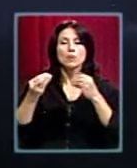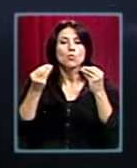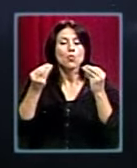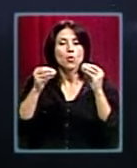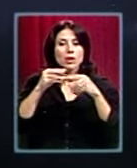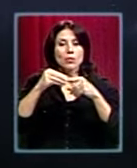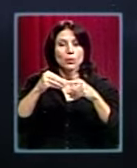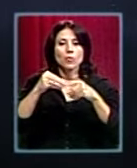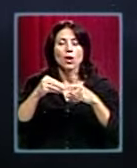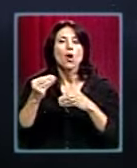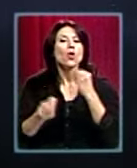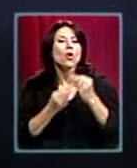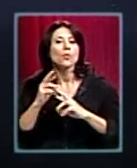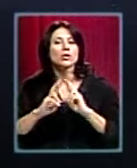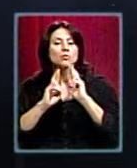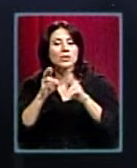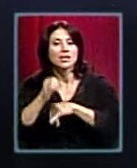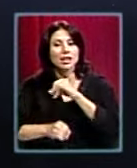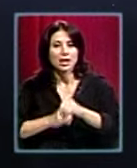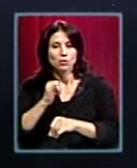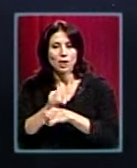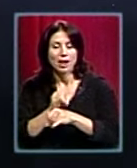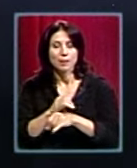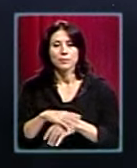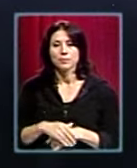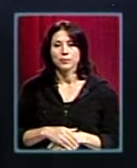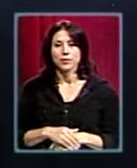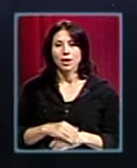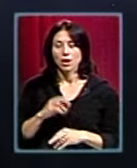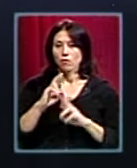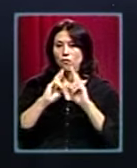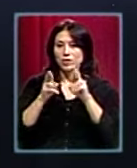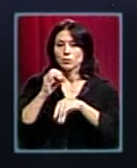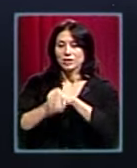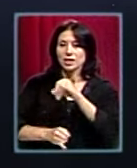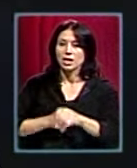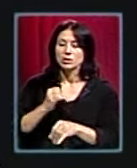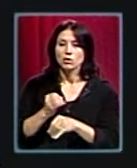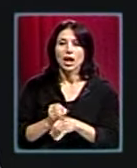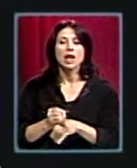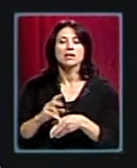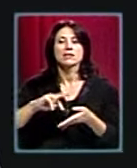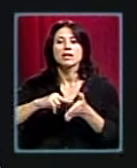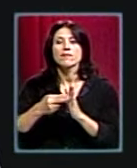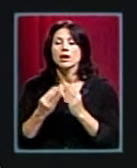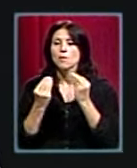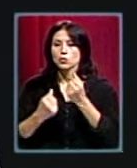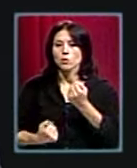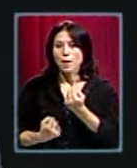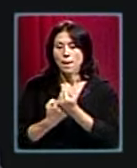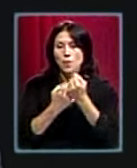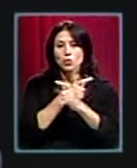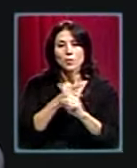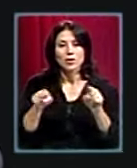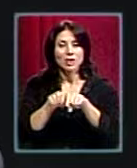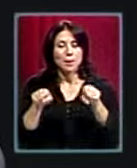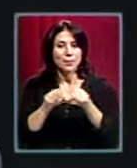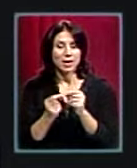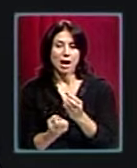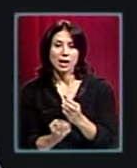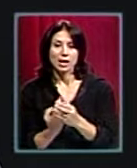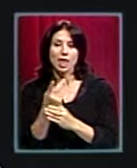respuesta internacional? La respuesta internacional ha sido de mucho apoyo, pero por otro lado ha creado un